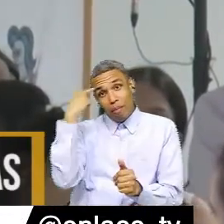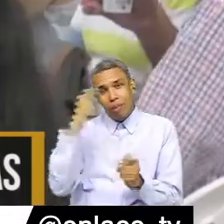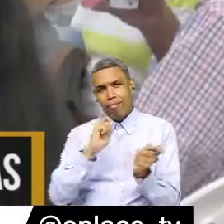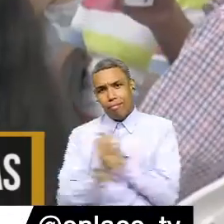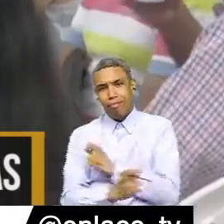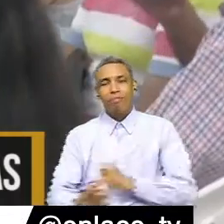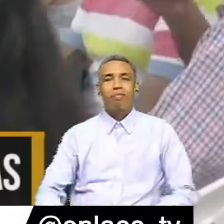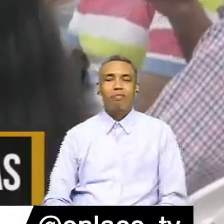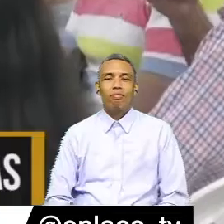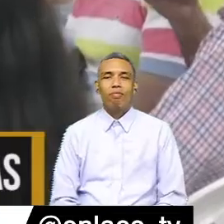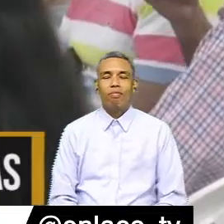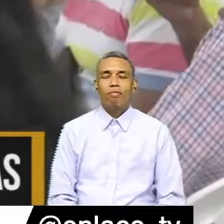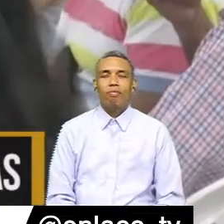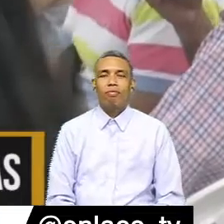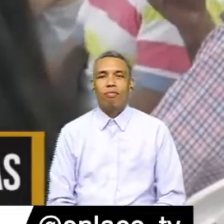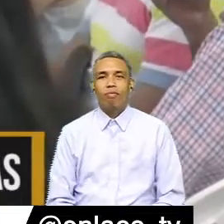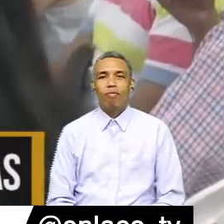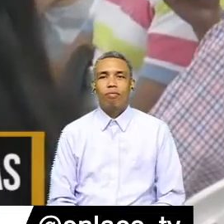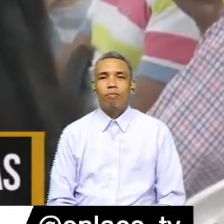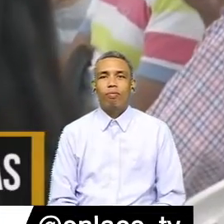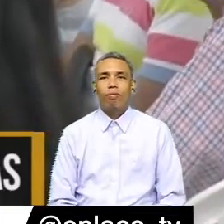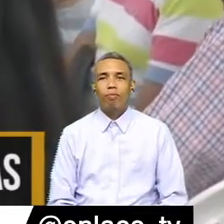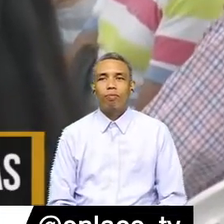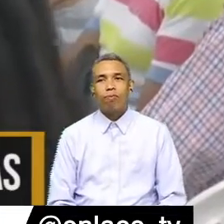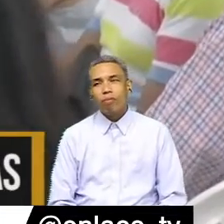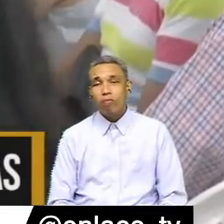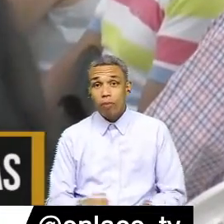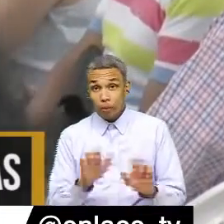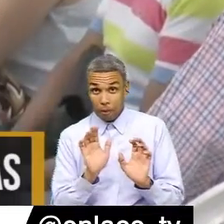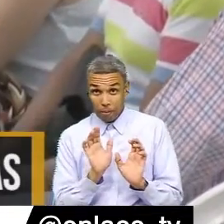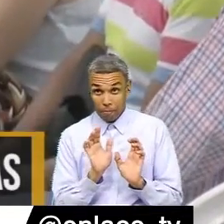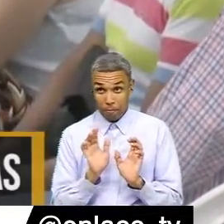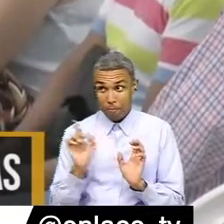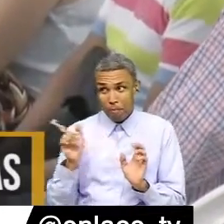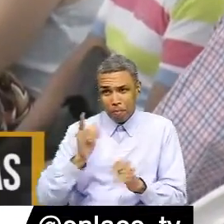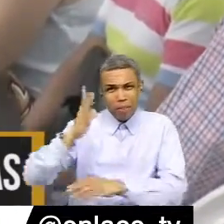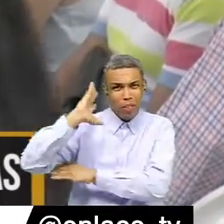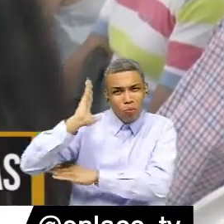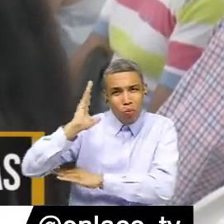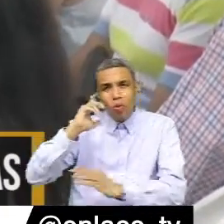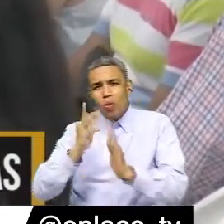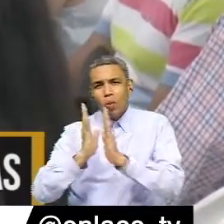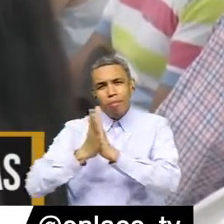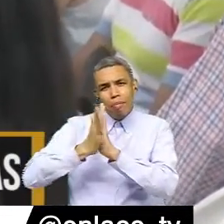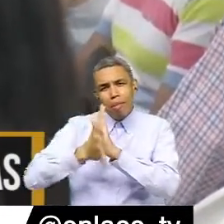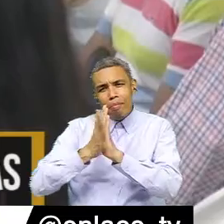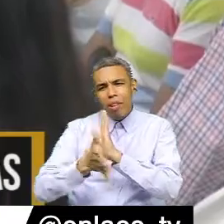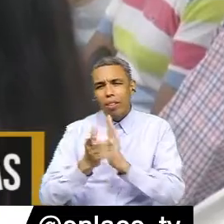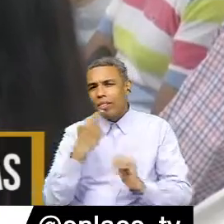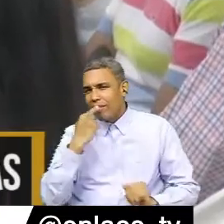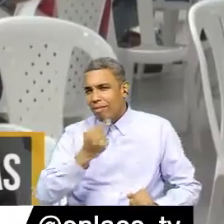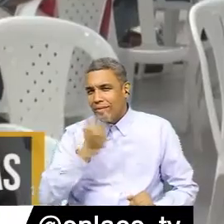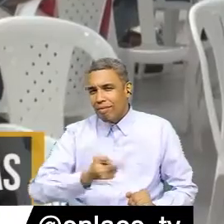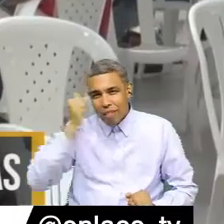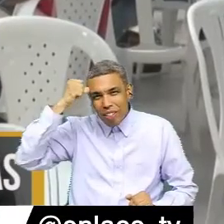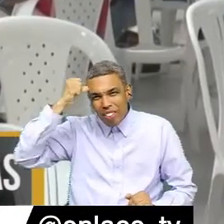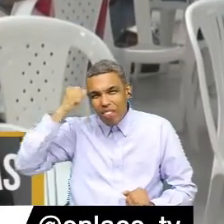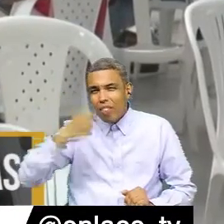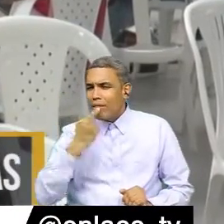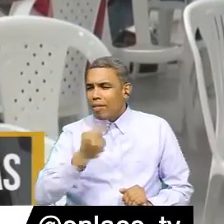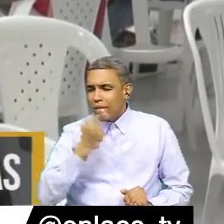aprovechando precisamente aquí como dice popularmente el desorden usted decía algo muy importante hace pocos minutos y es que los docentes se sientan con esa